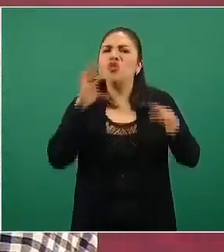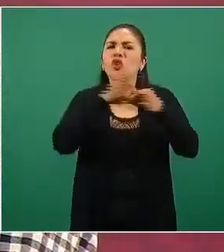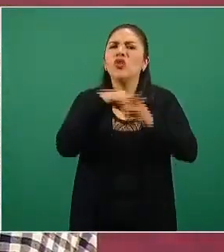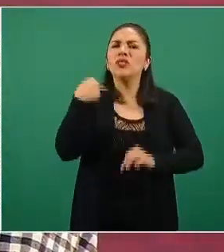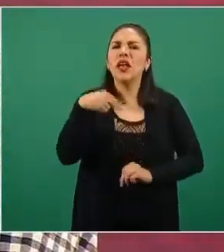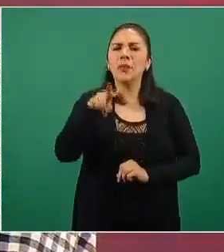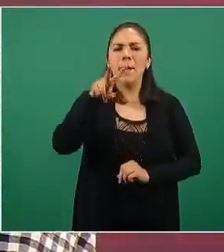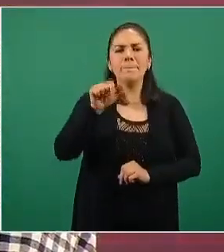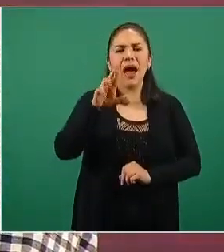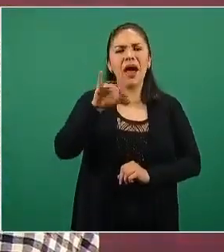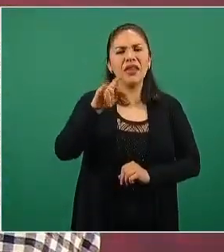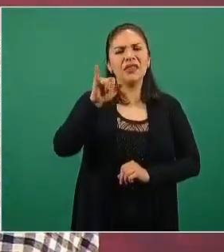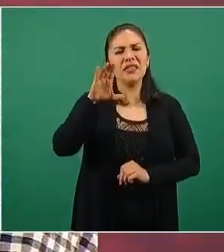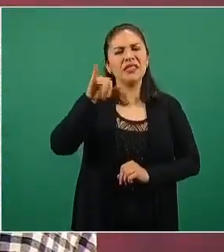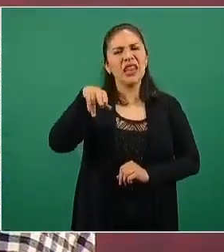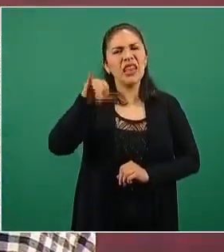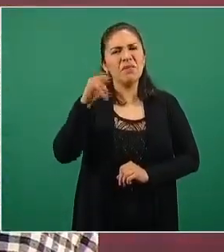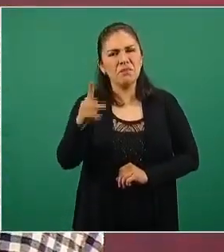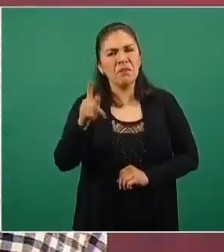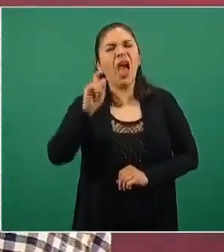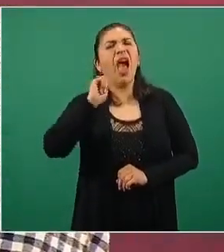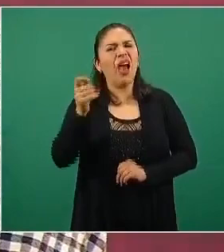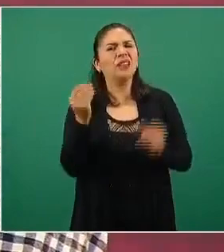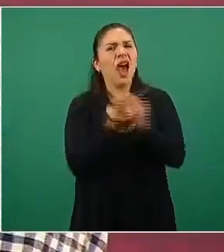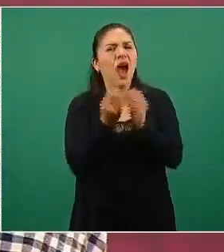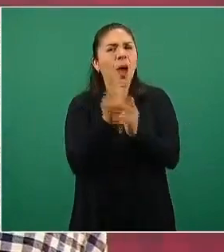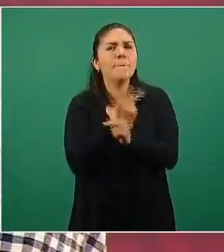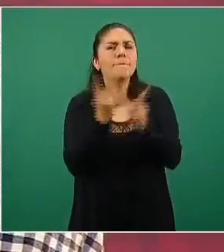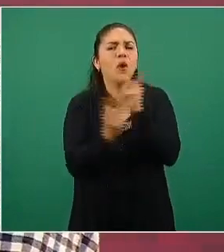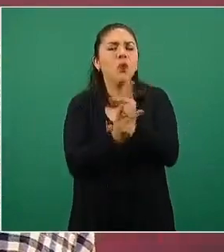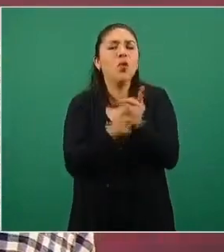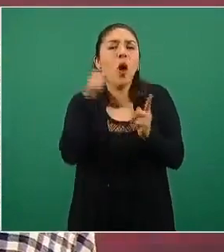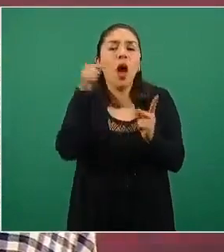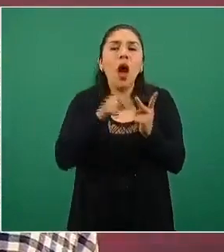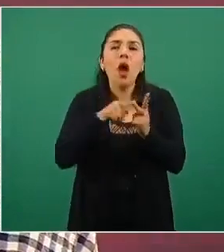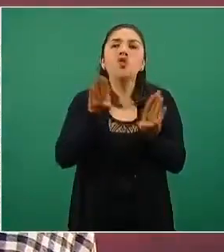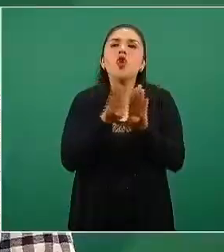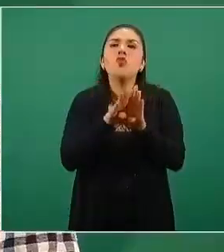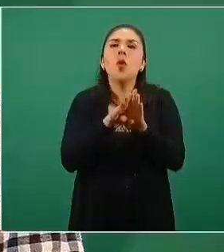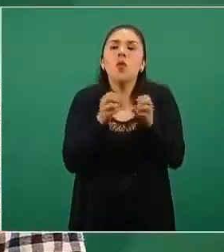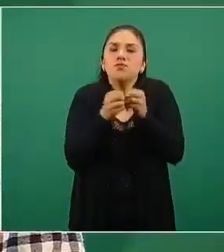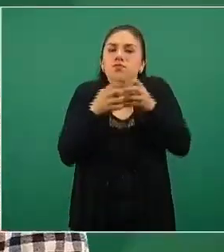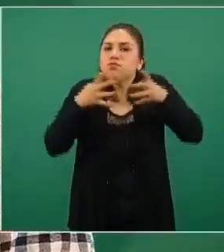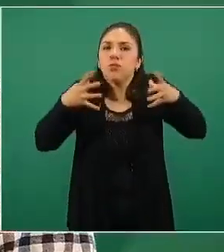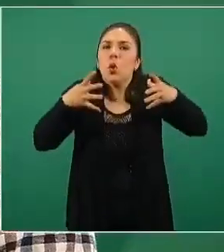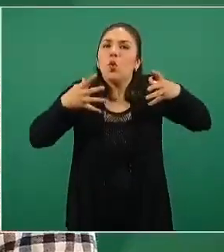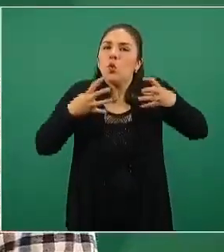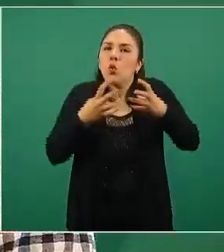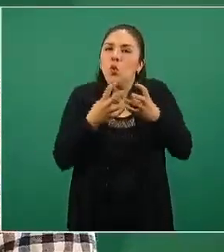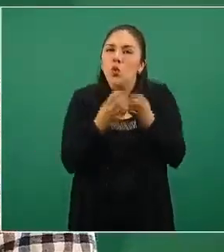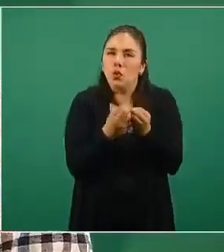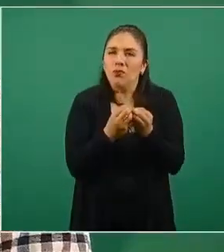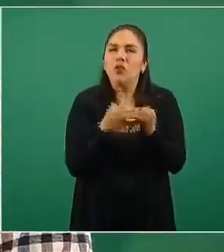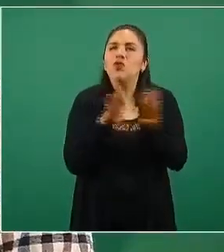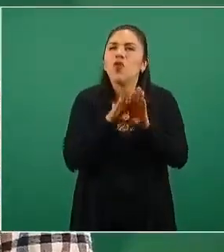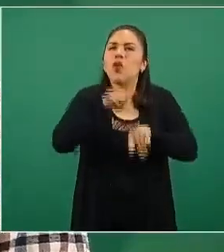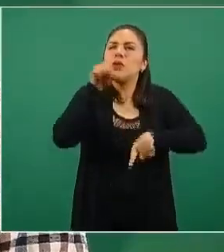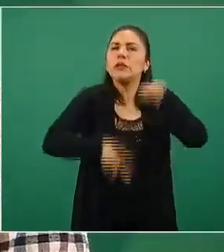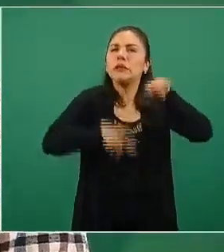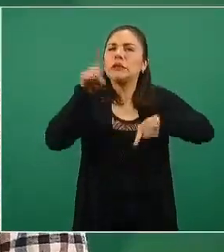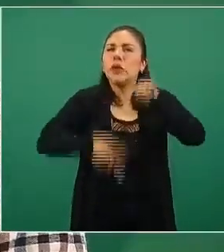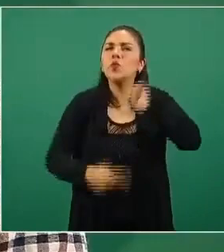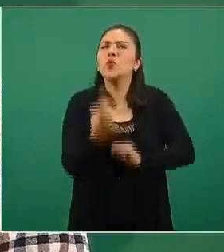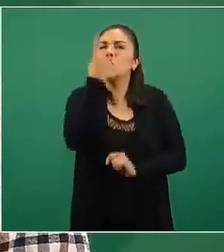llama baricitinib, que es un producto que tiene un efecto antiinflamatorio generalizado porque inhibe una de